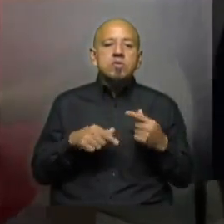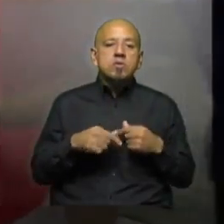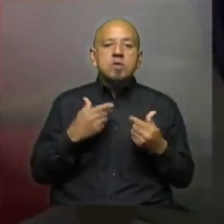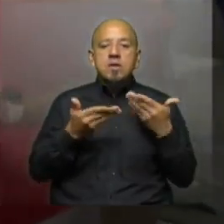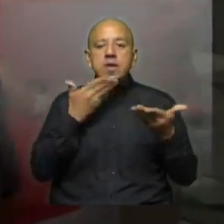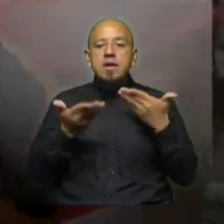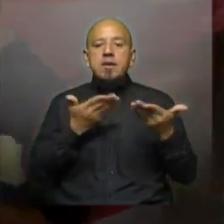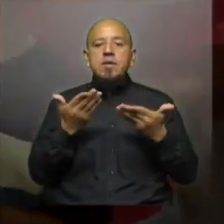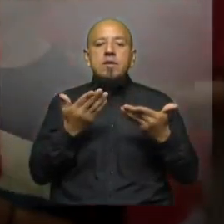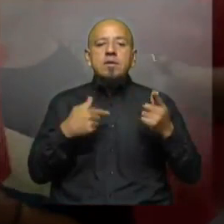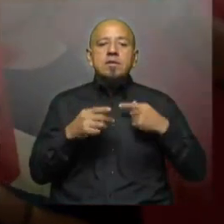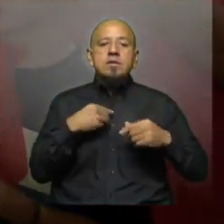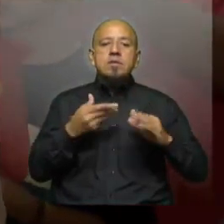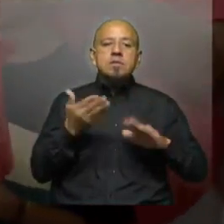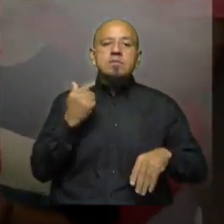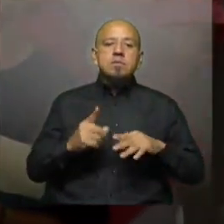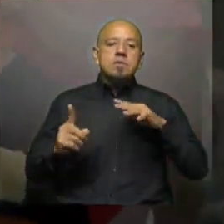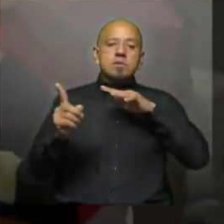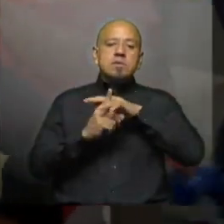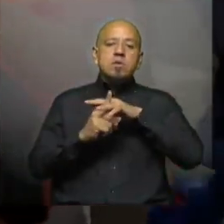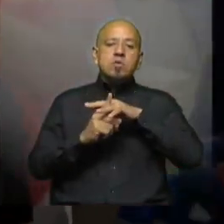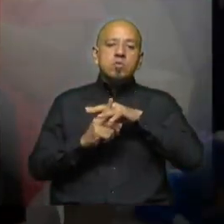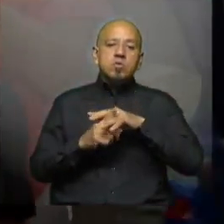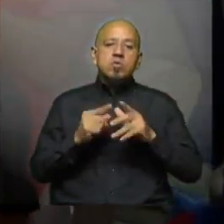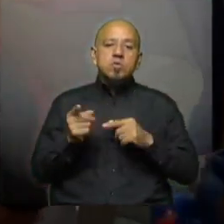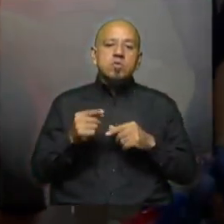carnaval más inclusivo,